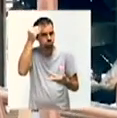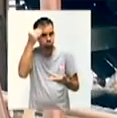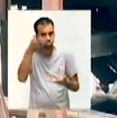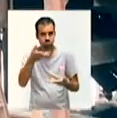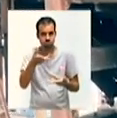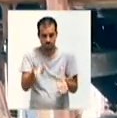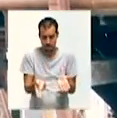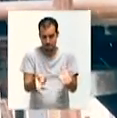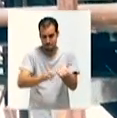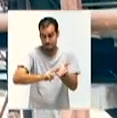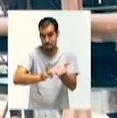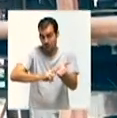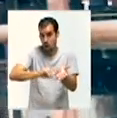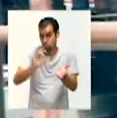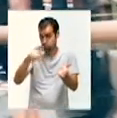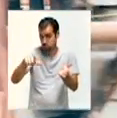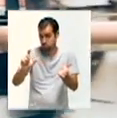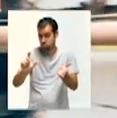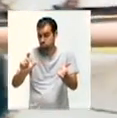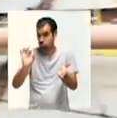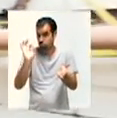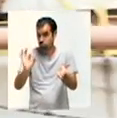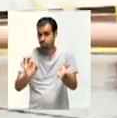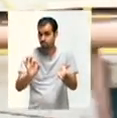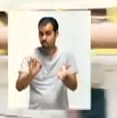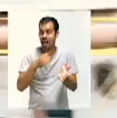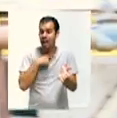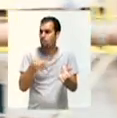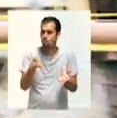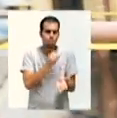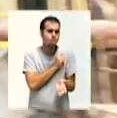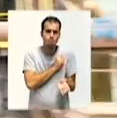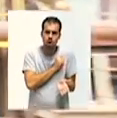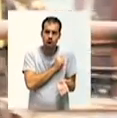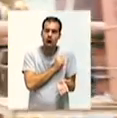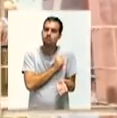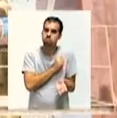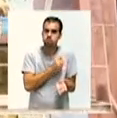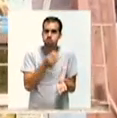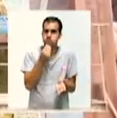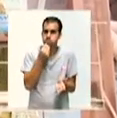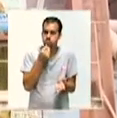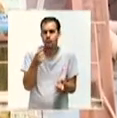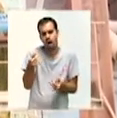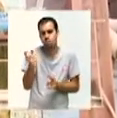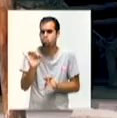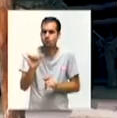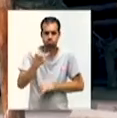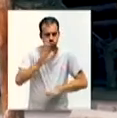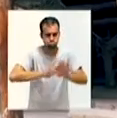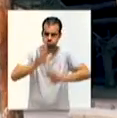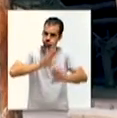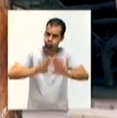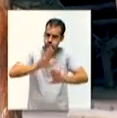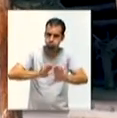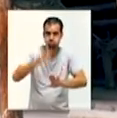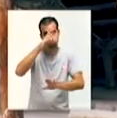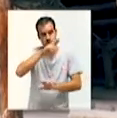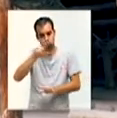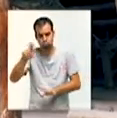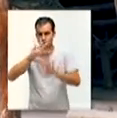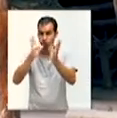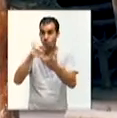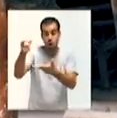la fila de la organización y que si no quiere pertenecer se sienta motivado a luchar por esta revolución que nos han regalado y que nos han puesto todo el